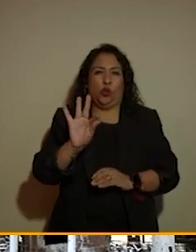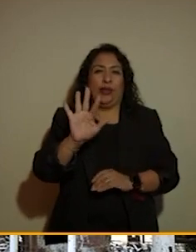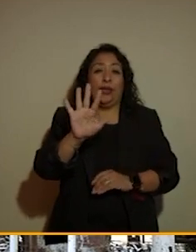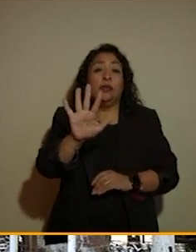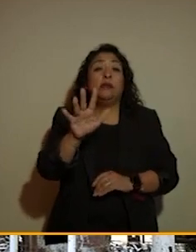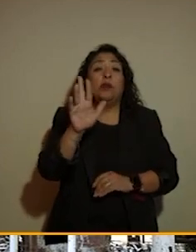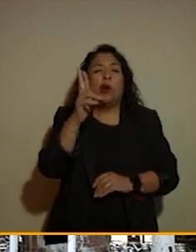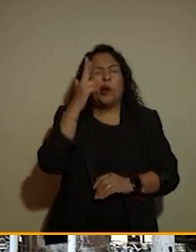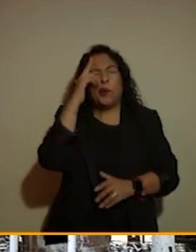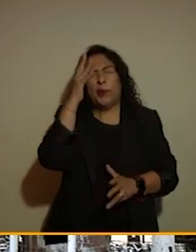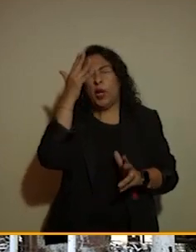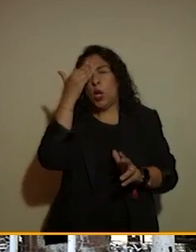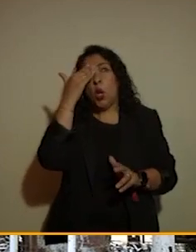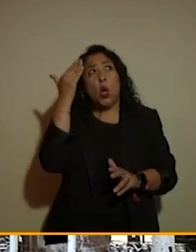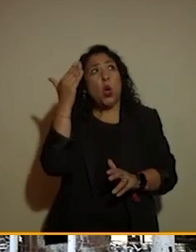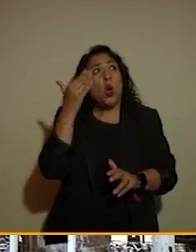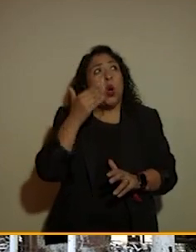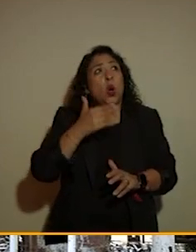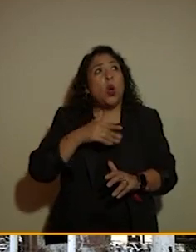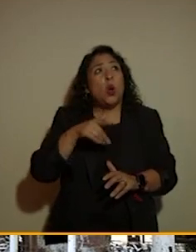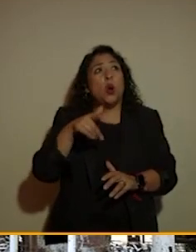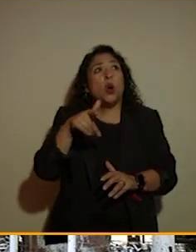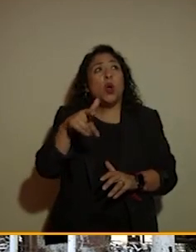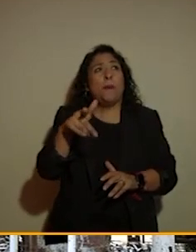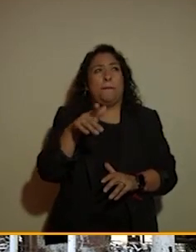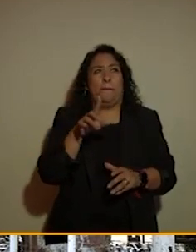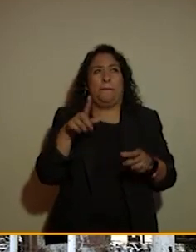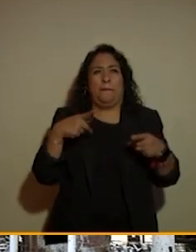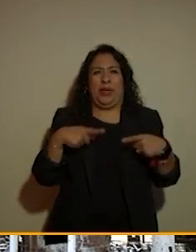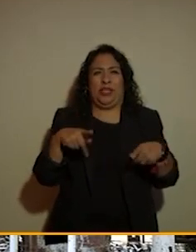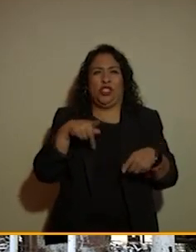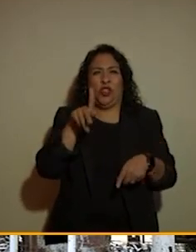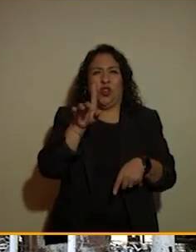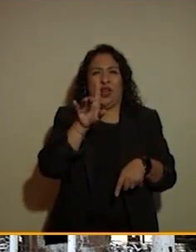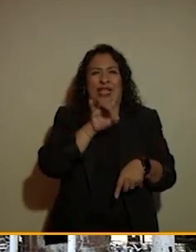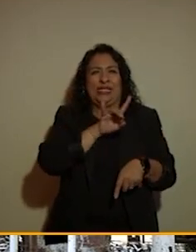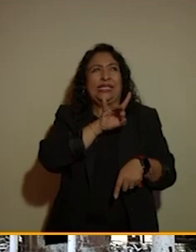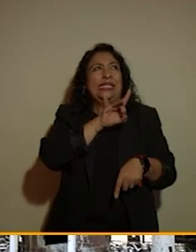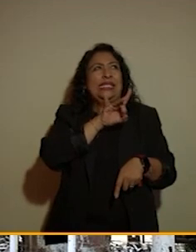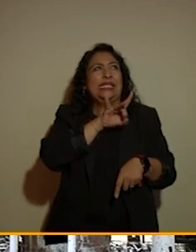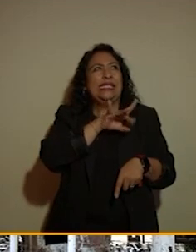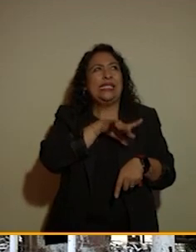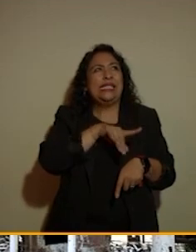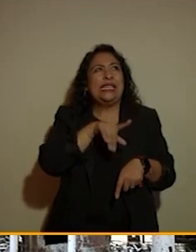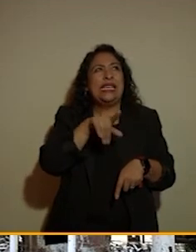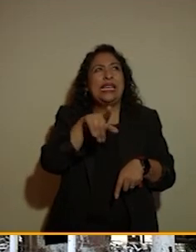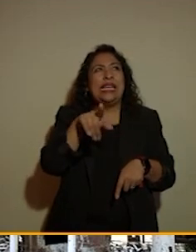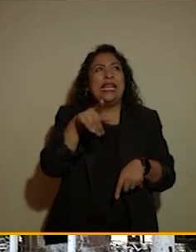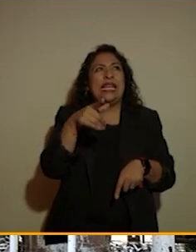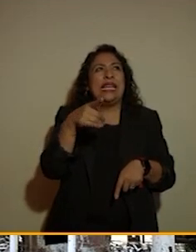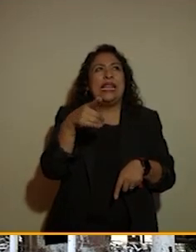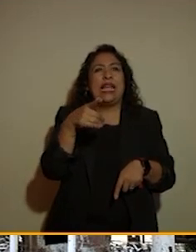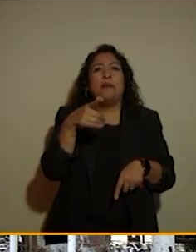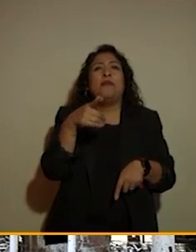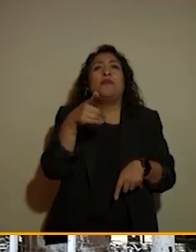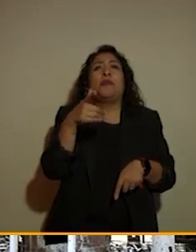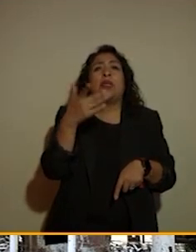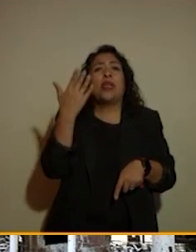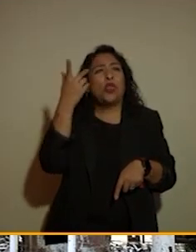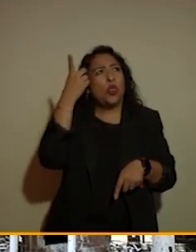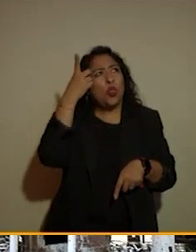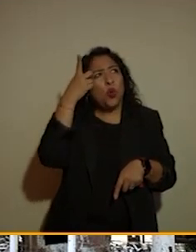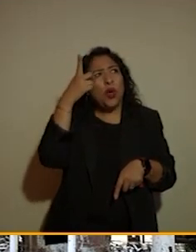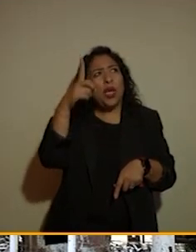la tragedia en la mina El Teniente en Chile. Esta era propiedad